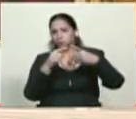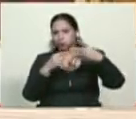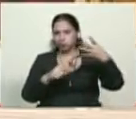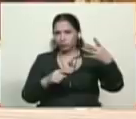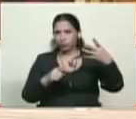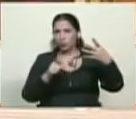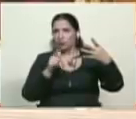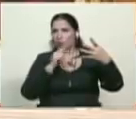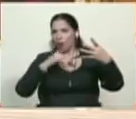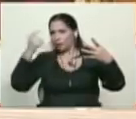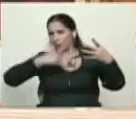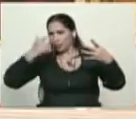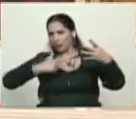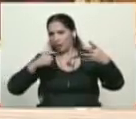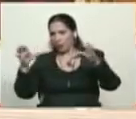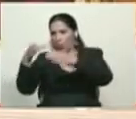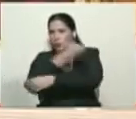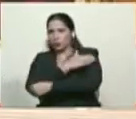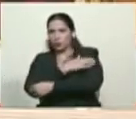insensata de la derecha venezolana,